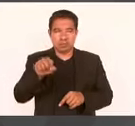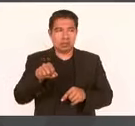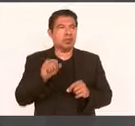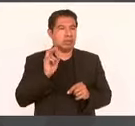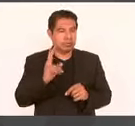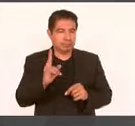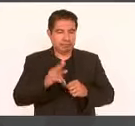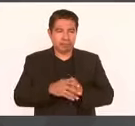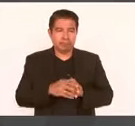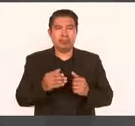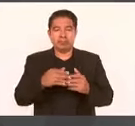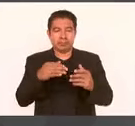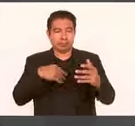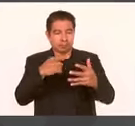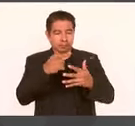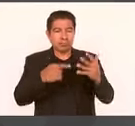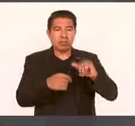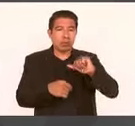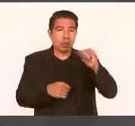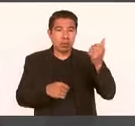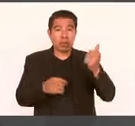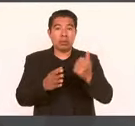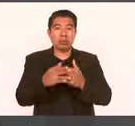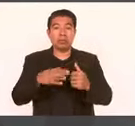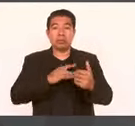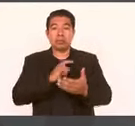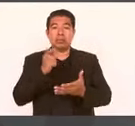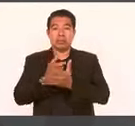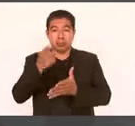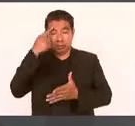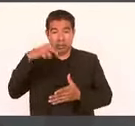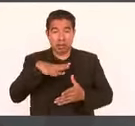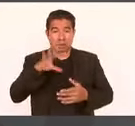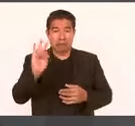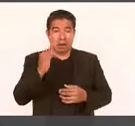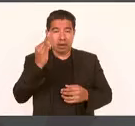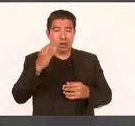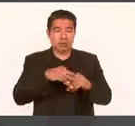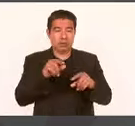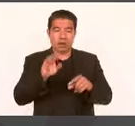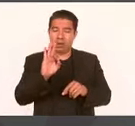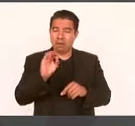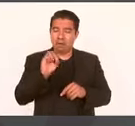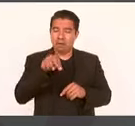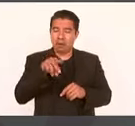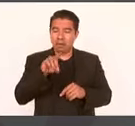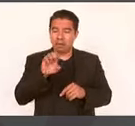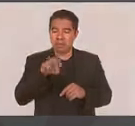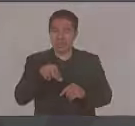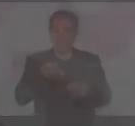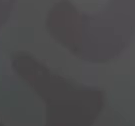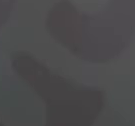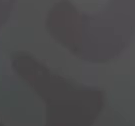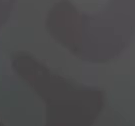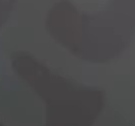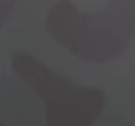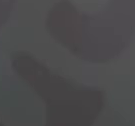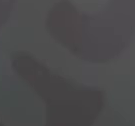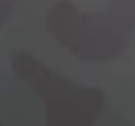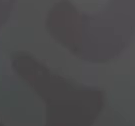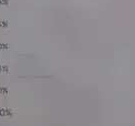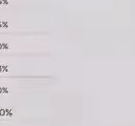lugar, de otras fuentes de recursos, también de origen federal, como lo que fue el Fonden y del Fondo de Aportaciones Múltiples, el llamado